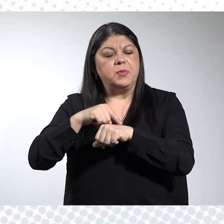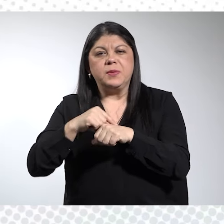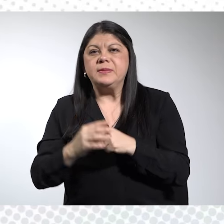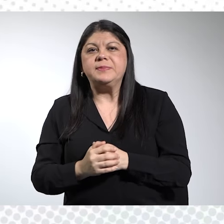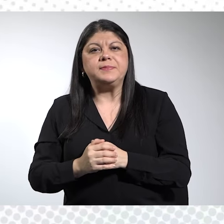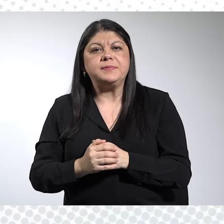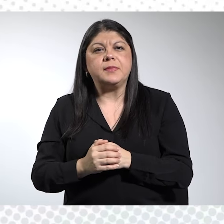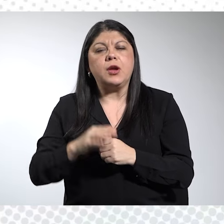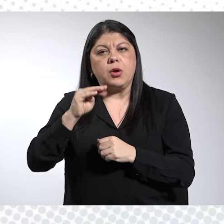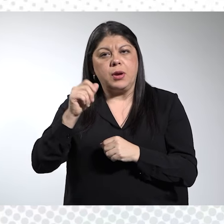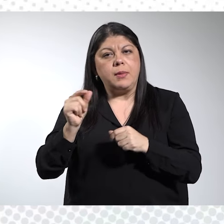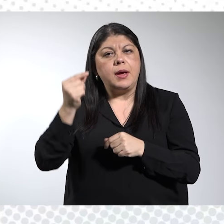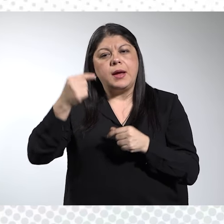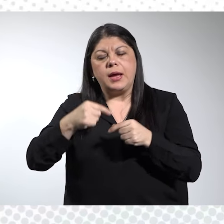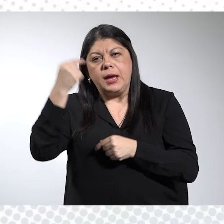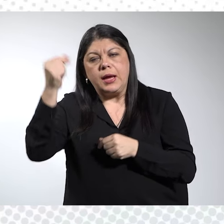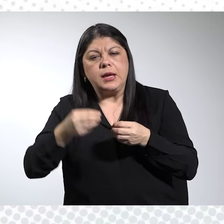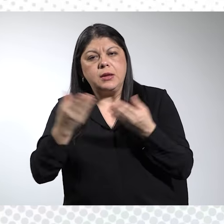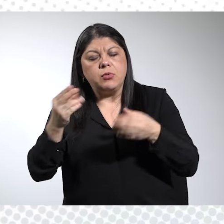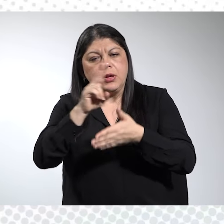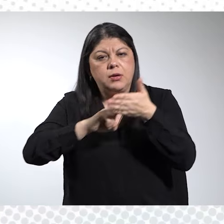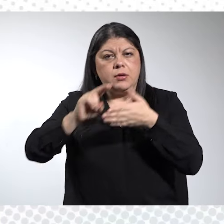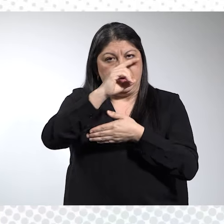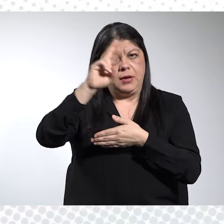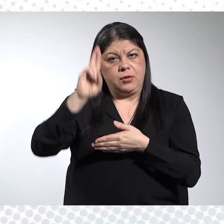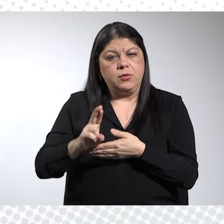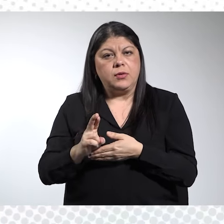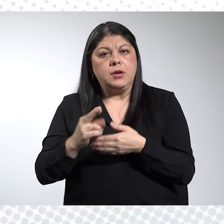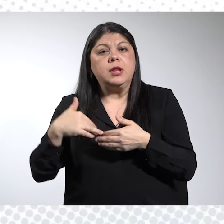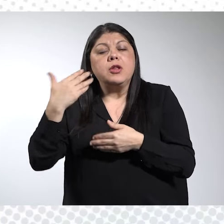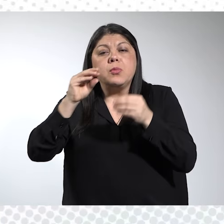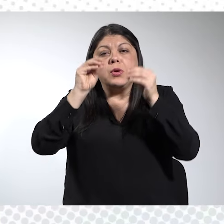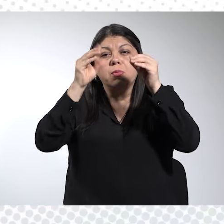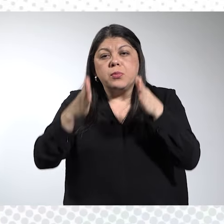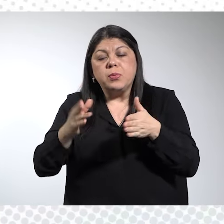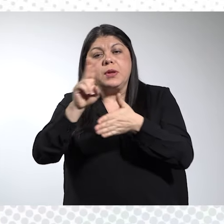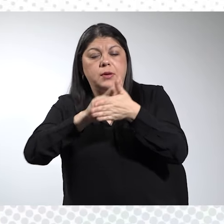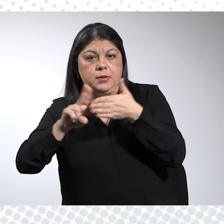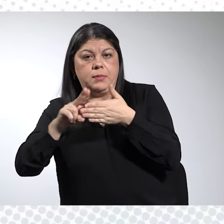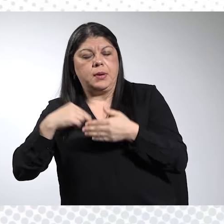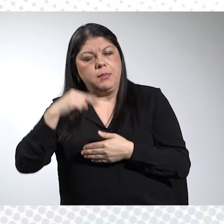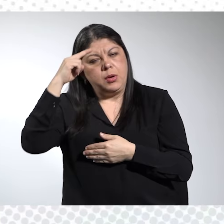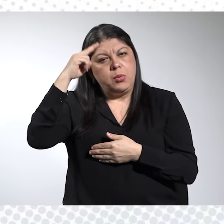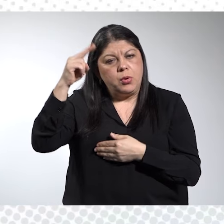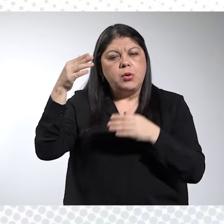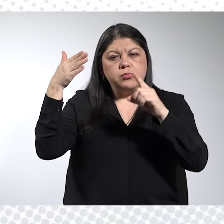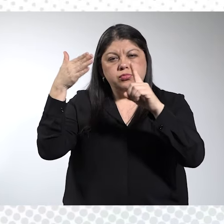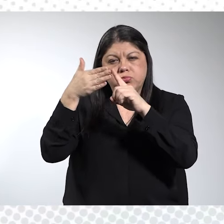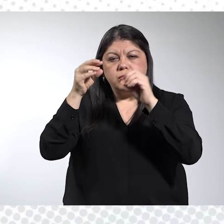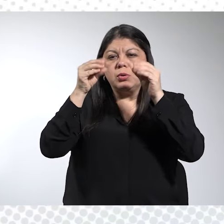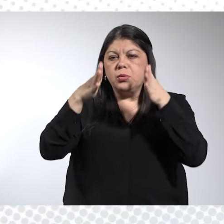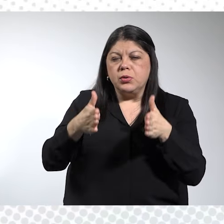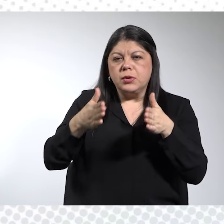pasa, con la maestría en gerencia pública de la Universidad de Costa Rica y me hice docente de la universidad. Tengo el honor de poderme referir